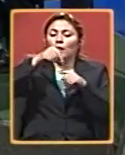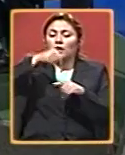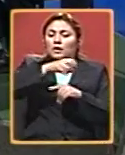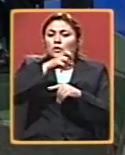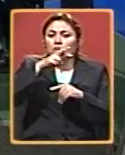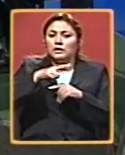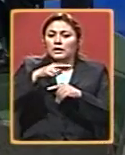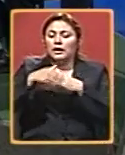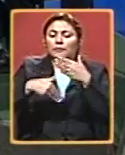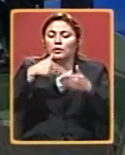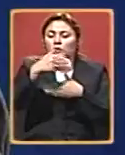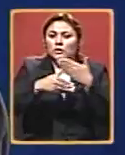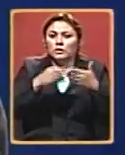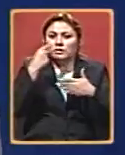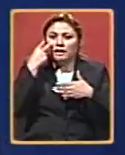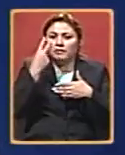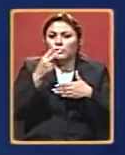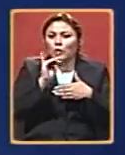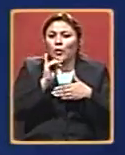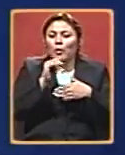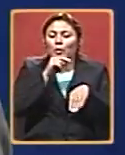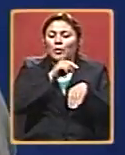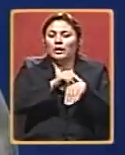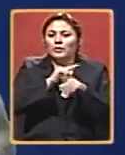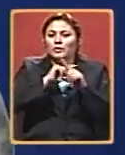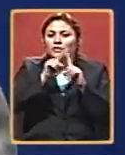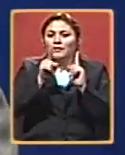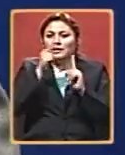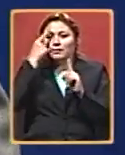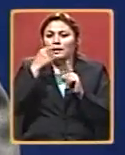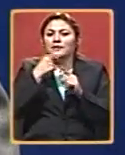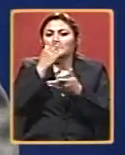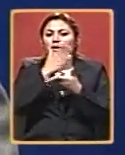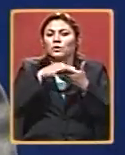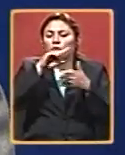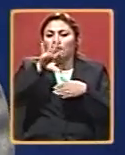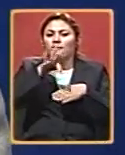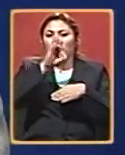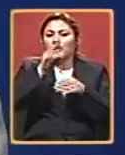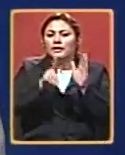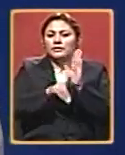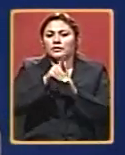proceso uno ha visto como momentos diferentes, por así decirlo, de desarrollo.